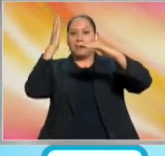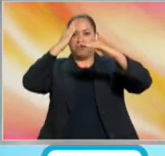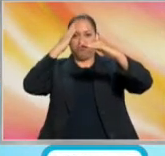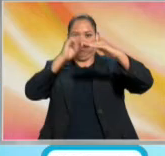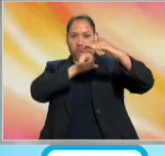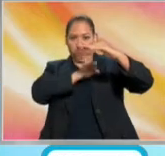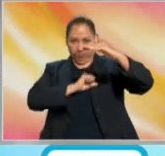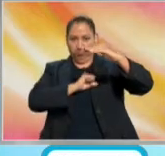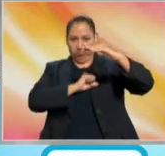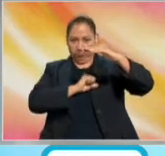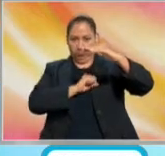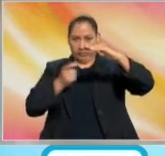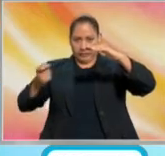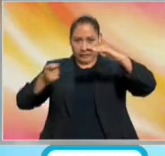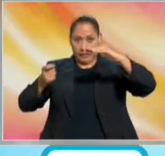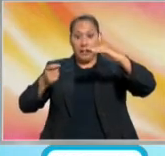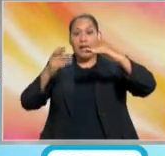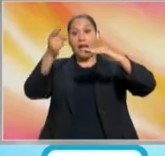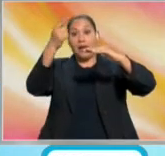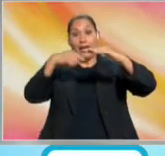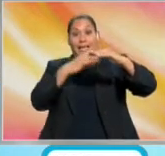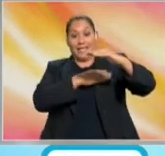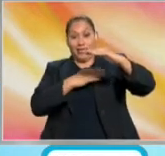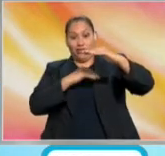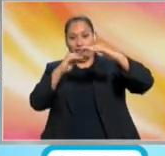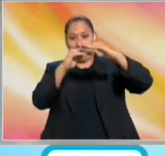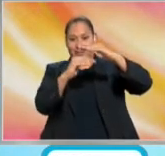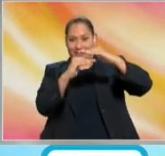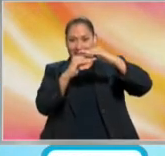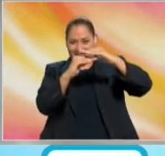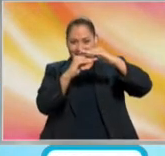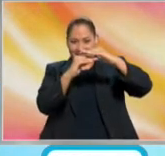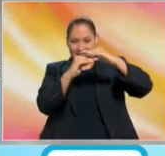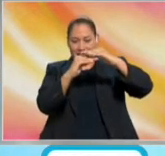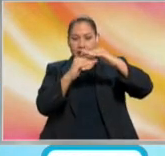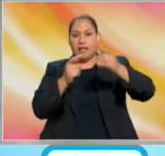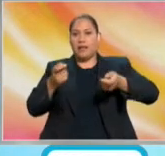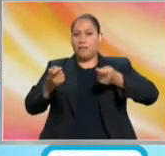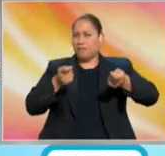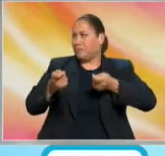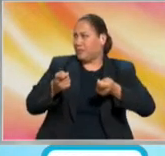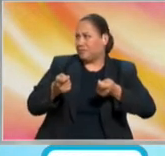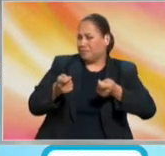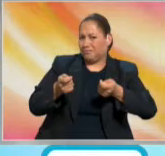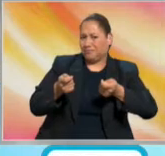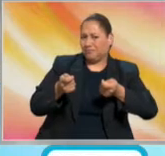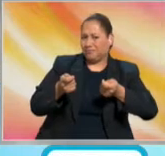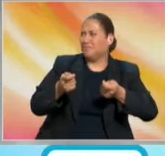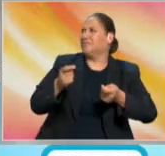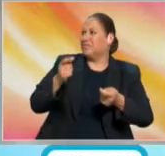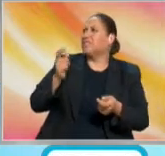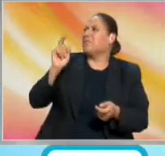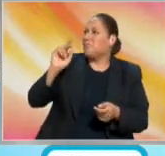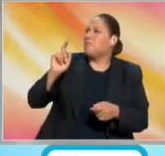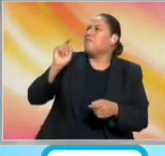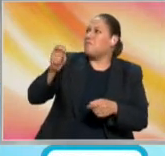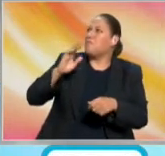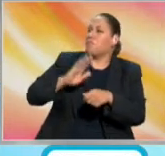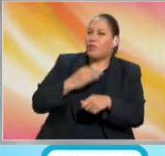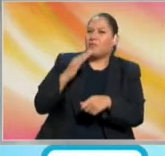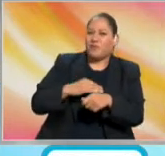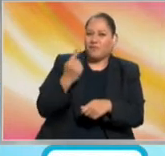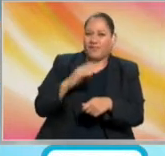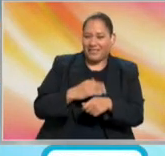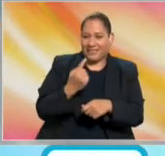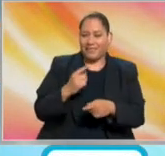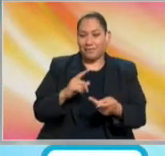mucha autoridad, y hoy vienen estos hijos que también mandan y tú te cuestionas muchas cosas de las que te dicen. Oye, Alicia, pero entonces yo, por ejemplo, ahí a lo